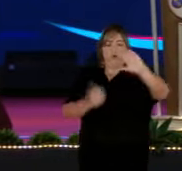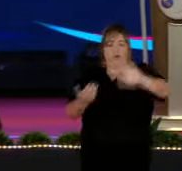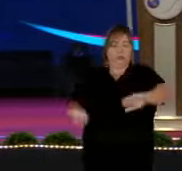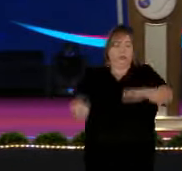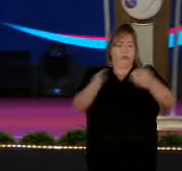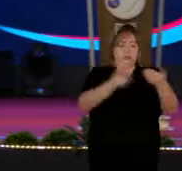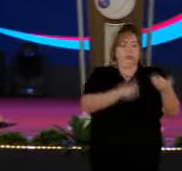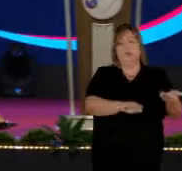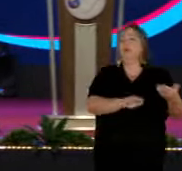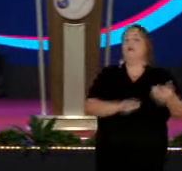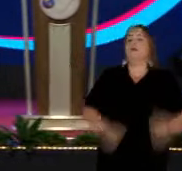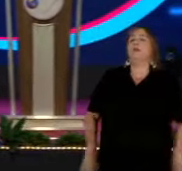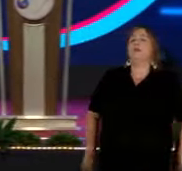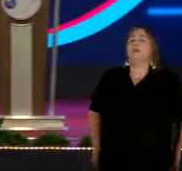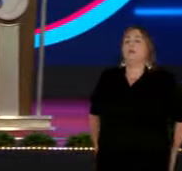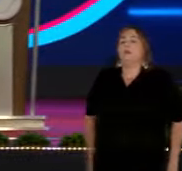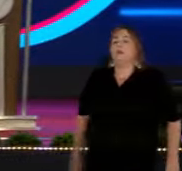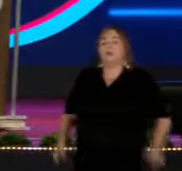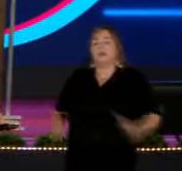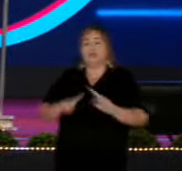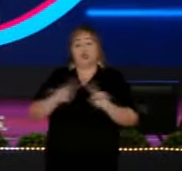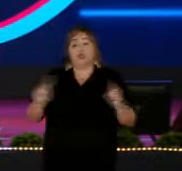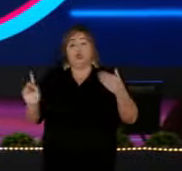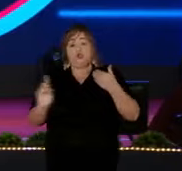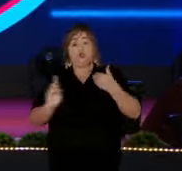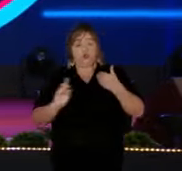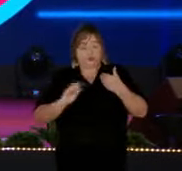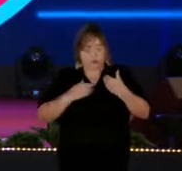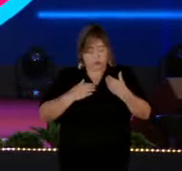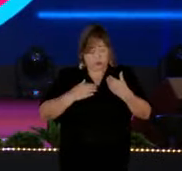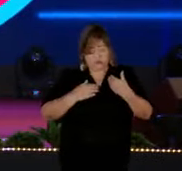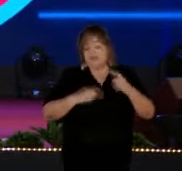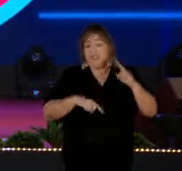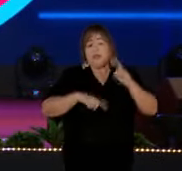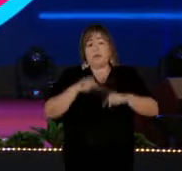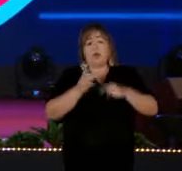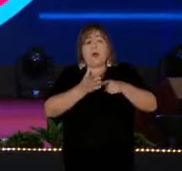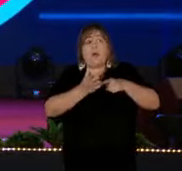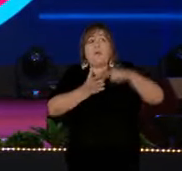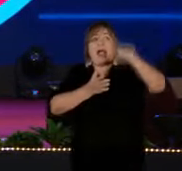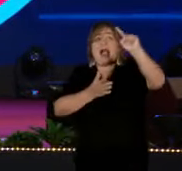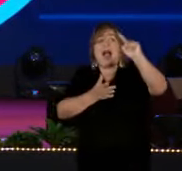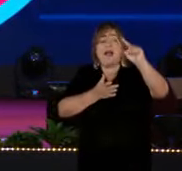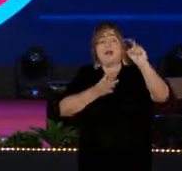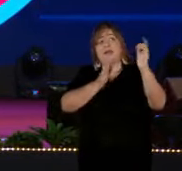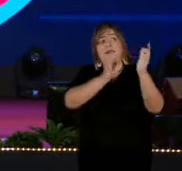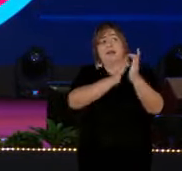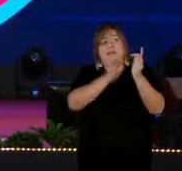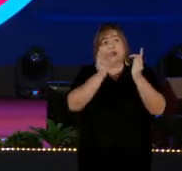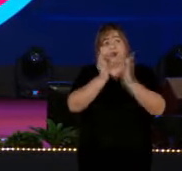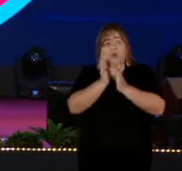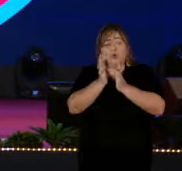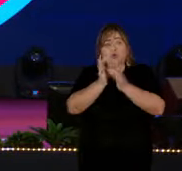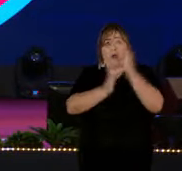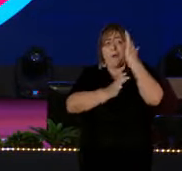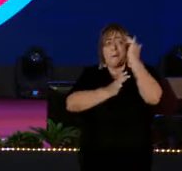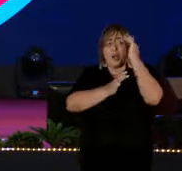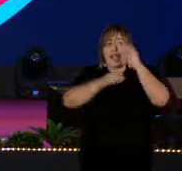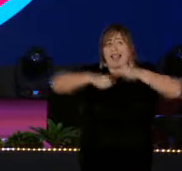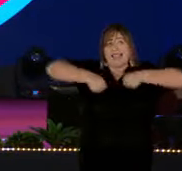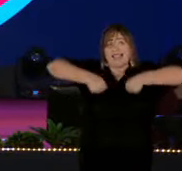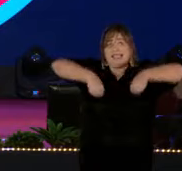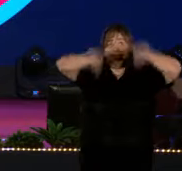justificados por otros. Pero yo no podía pagar el precio que Jesús ya pagó, entregando su vida en la cruz del